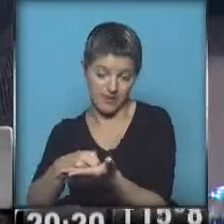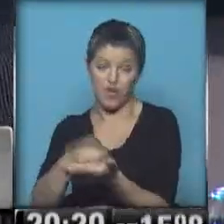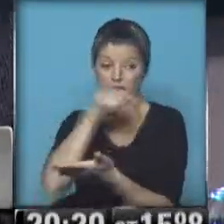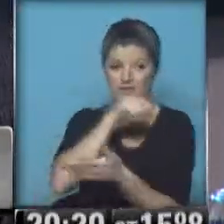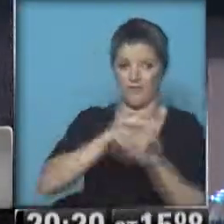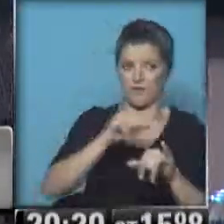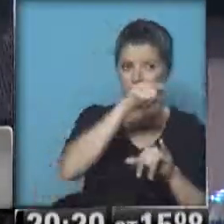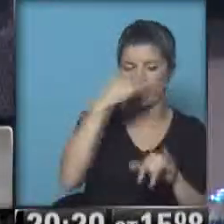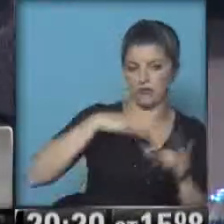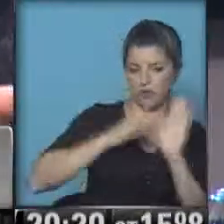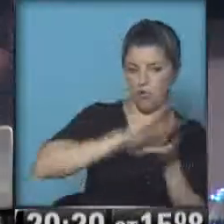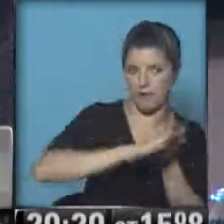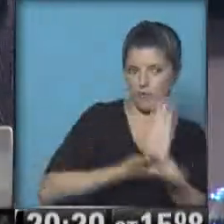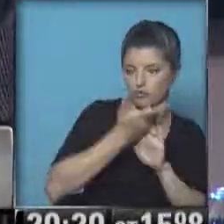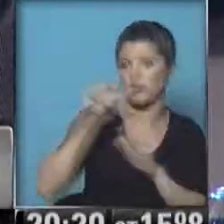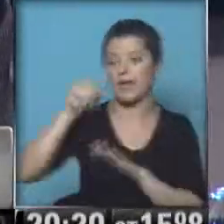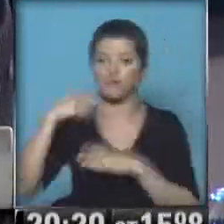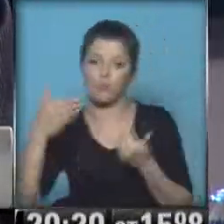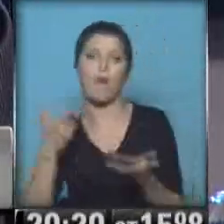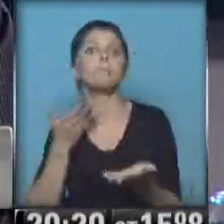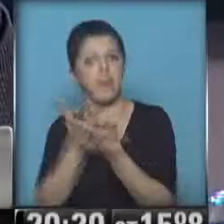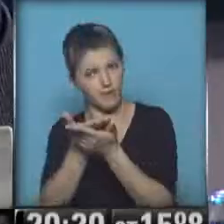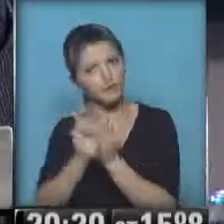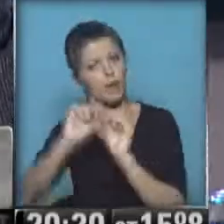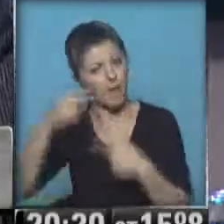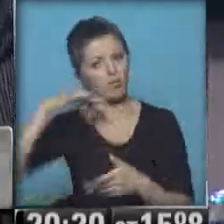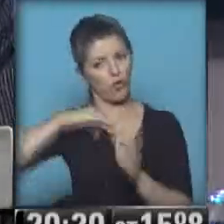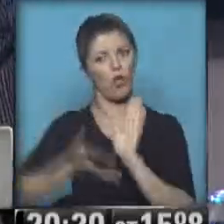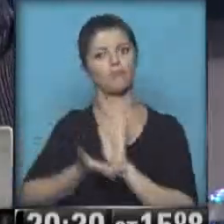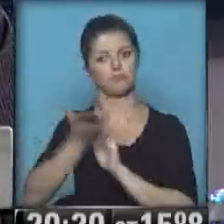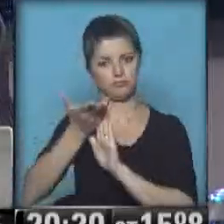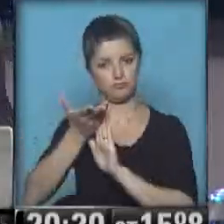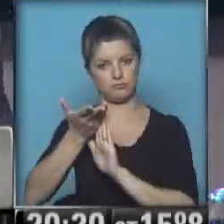información, que los trabajadores puedan reclamar mejor por su trabajo.